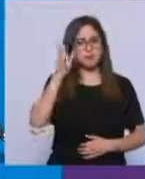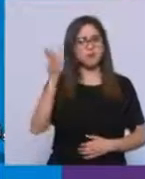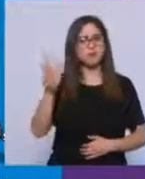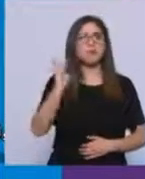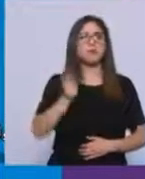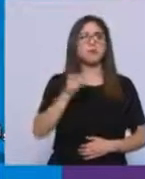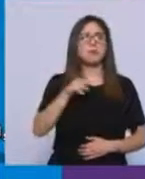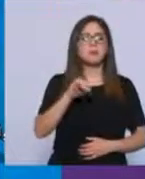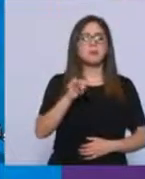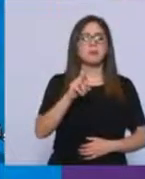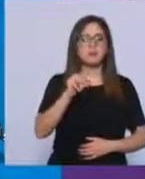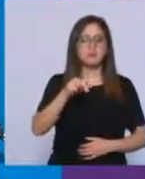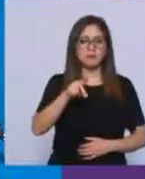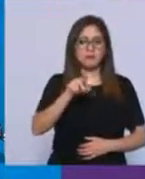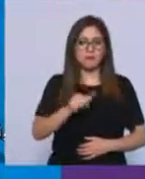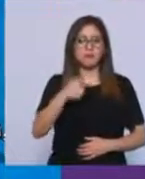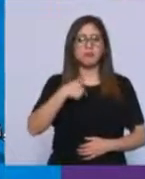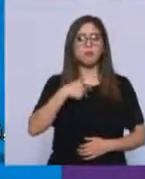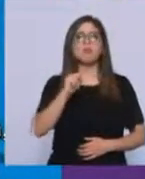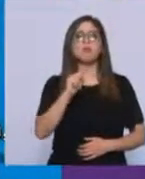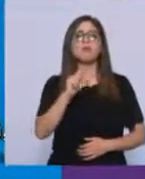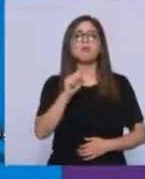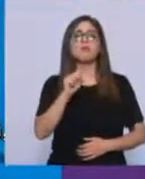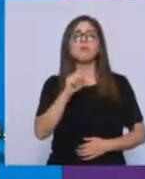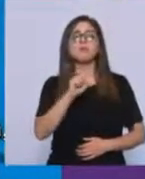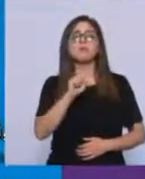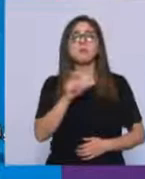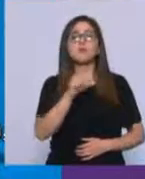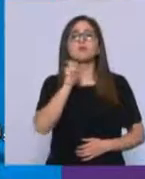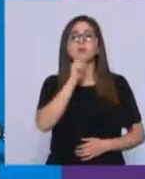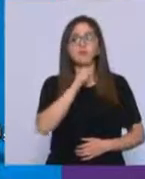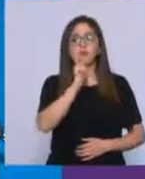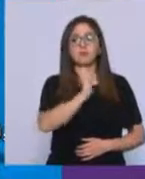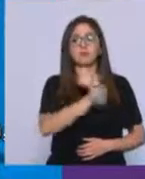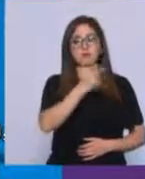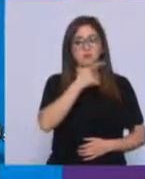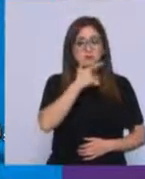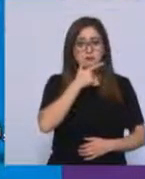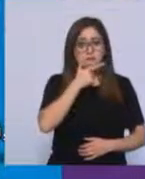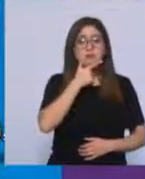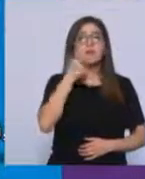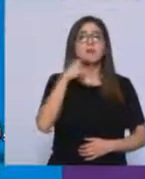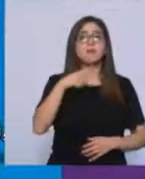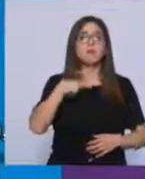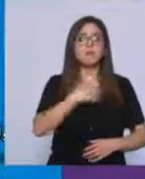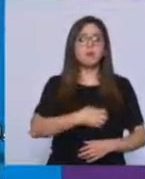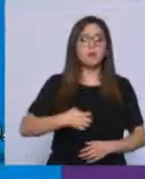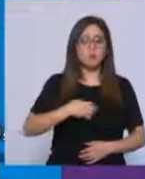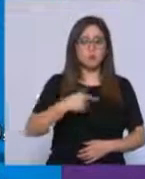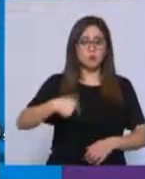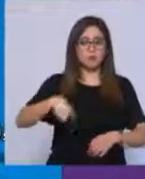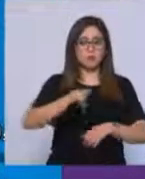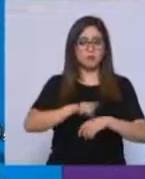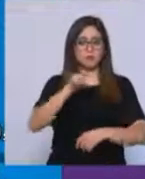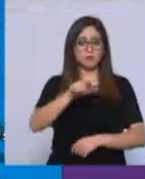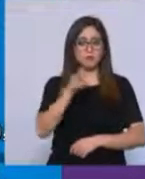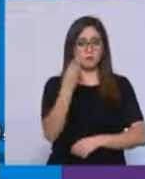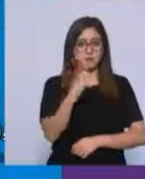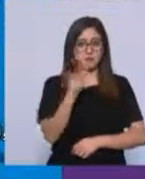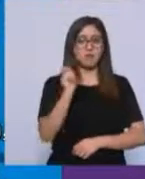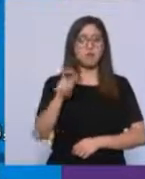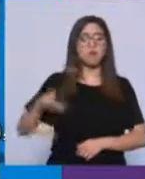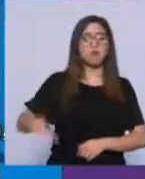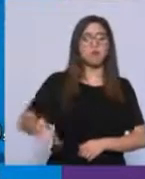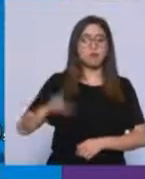Hola, soy Miranda Salmán, soy transexual y lesbiana y estoy muy contenta que este día 17 de mayo el